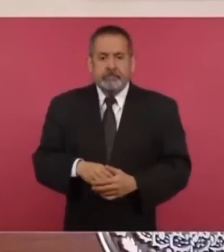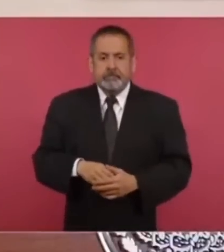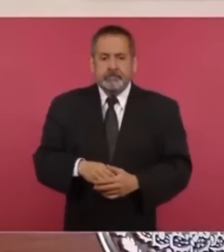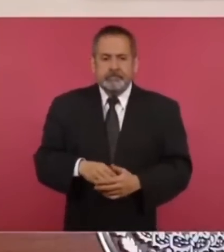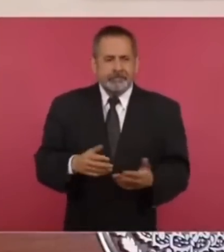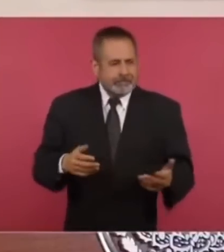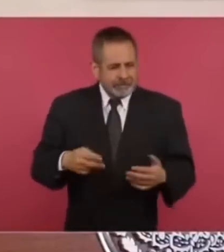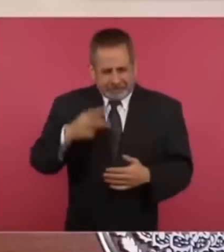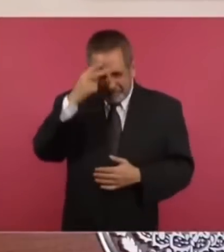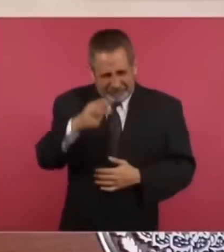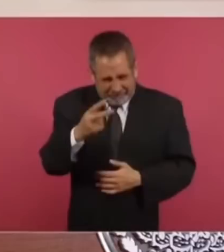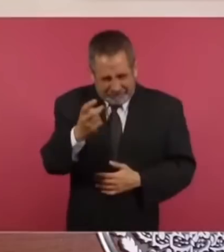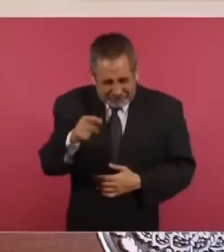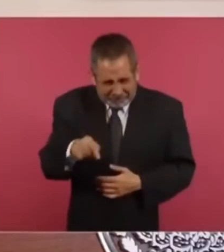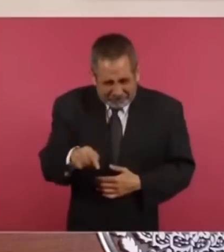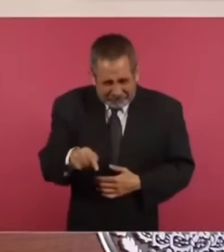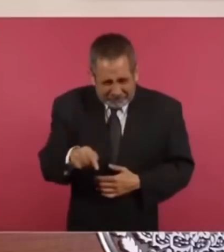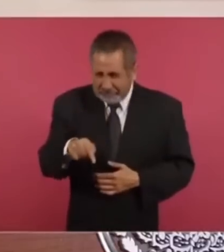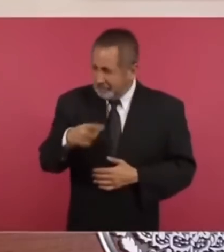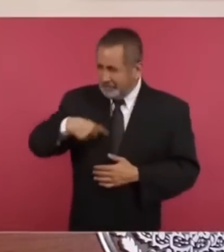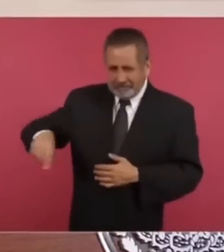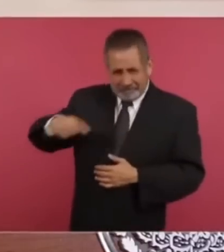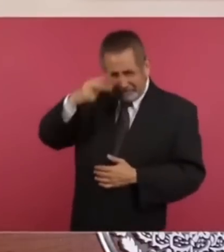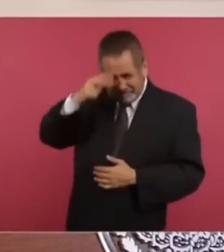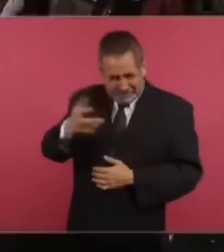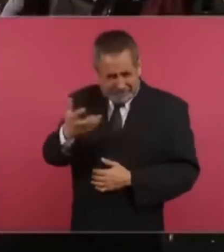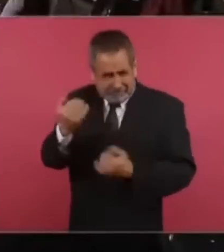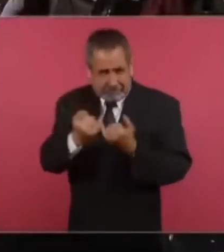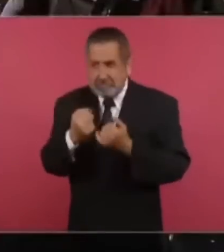¿En México haríamos eso?